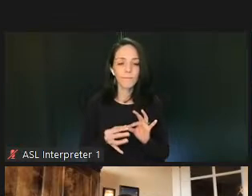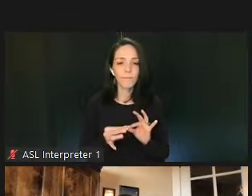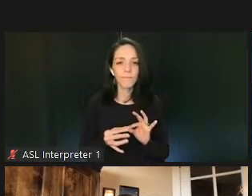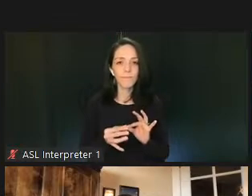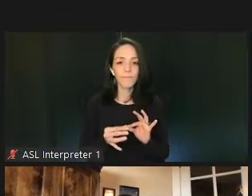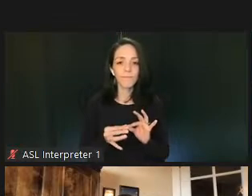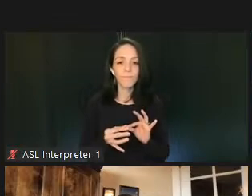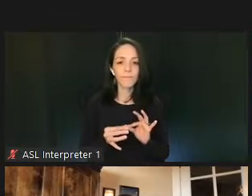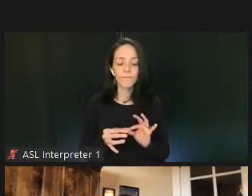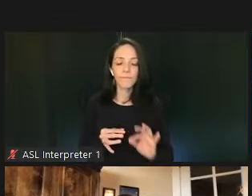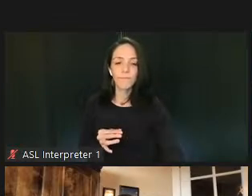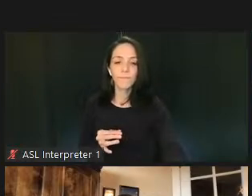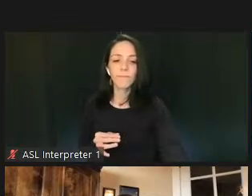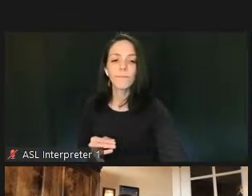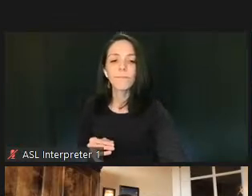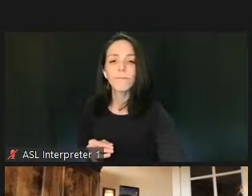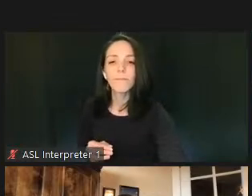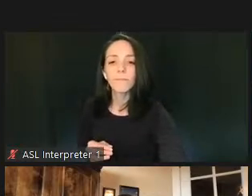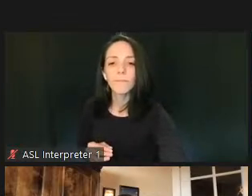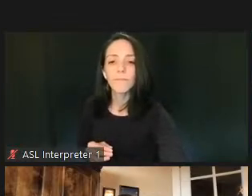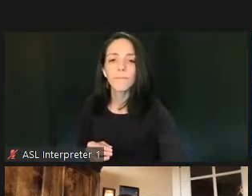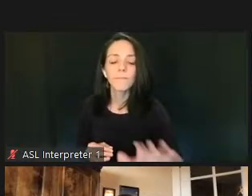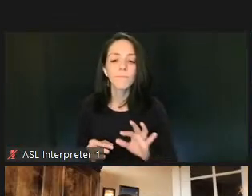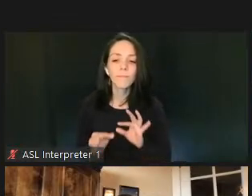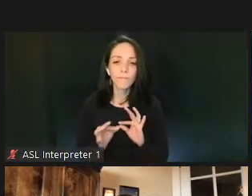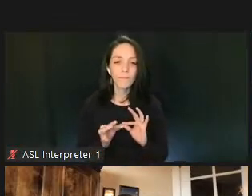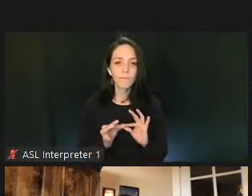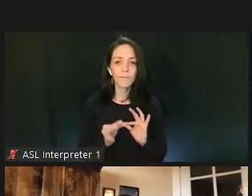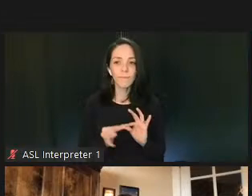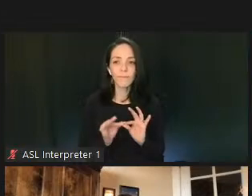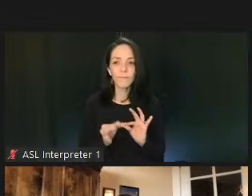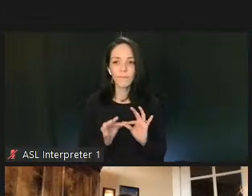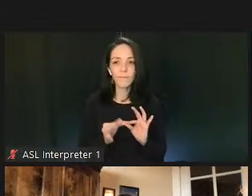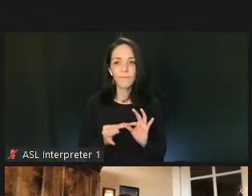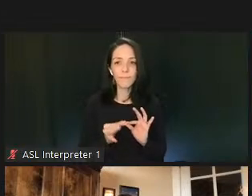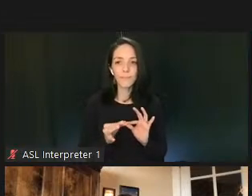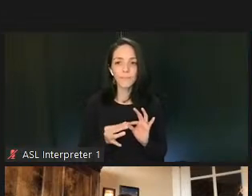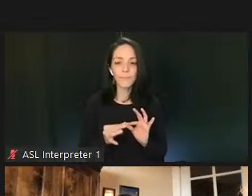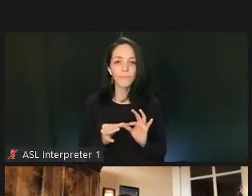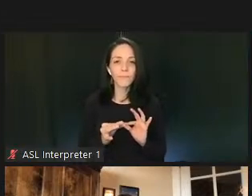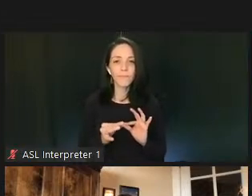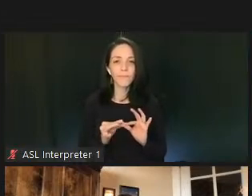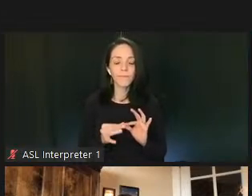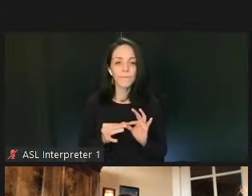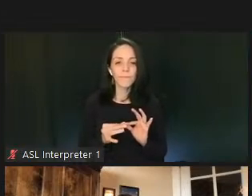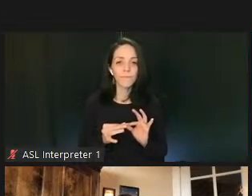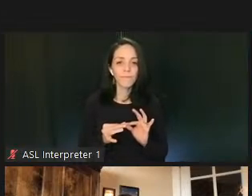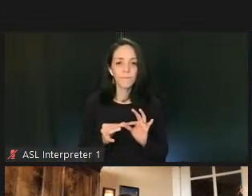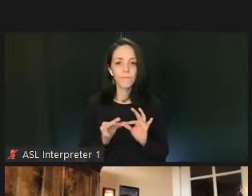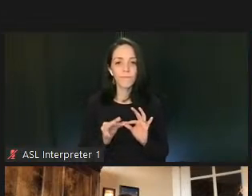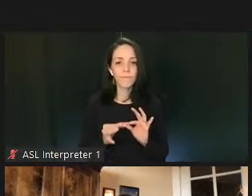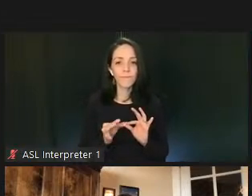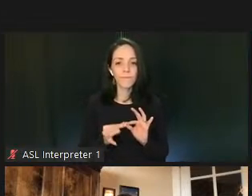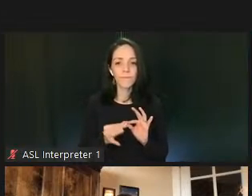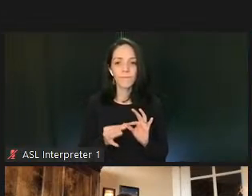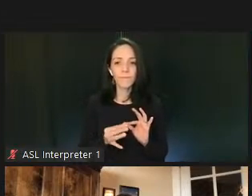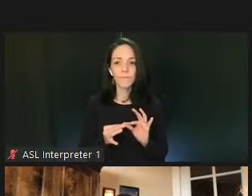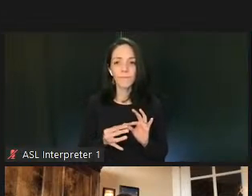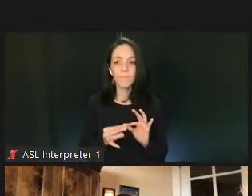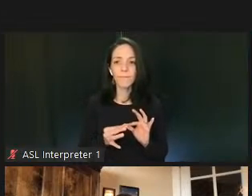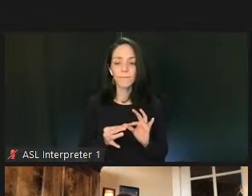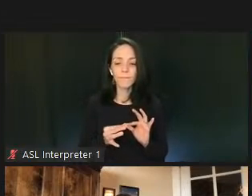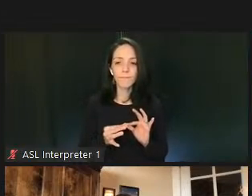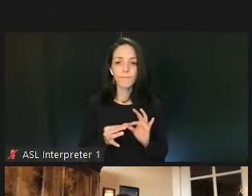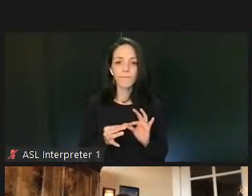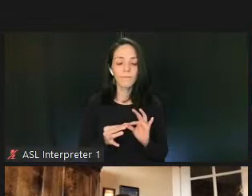computadora. Si está usando la aplicación de Zoom a través de un dispositivo móvil como un teléfono inteligente